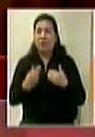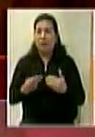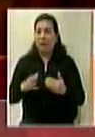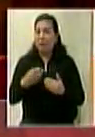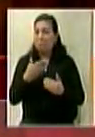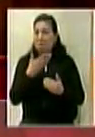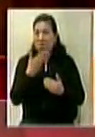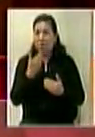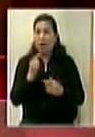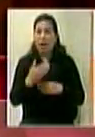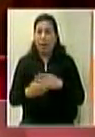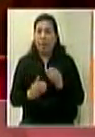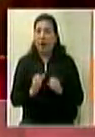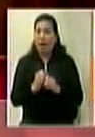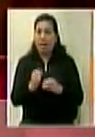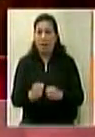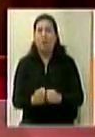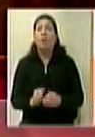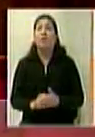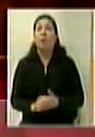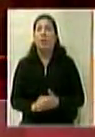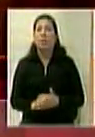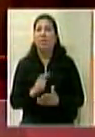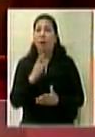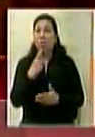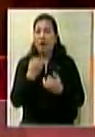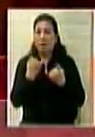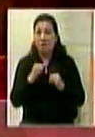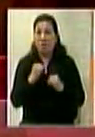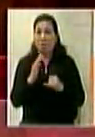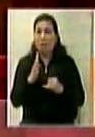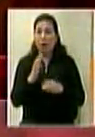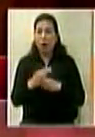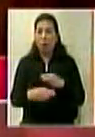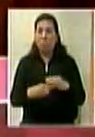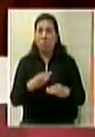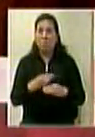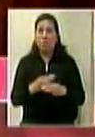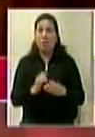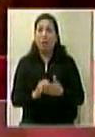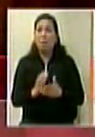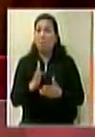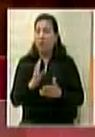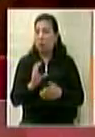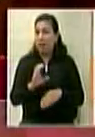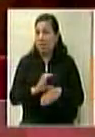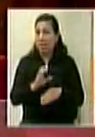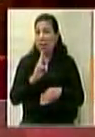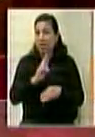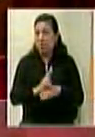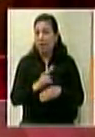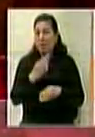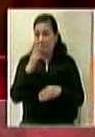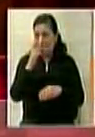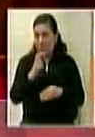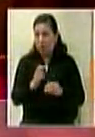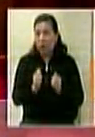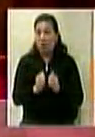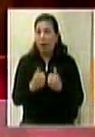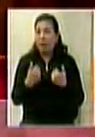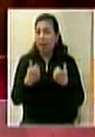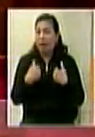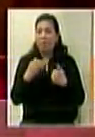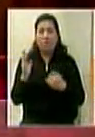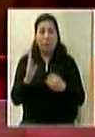creciendo y mejorando cada año. Según el informe del Banco Mundial o del Banco Central de Reserva del Perú,